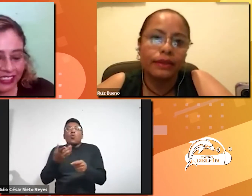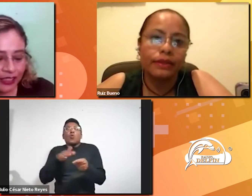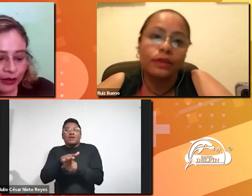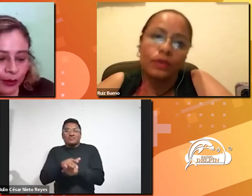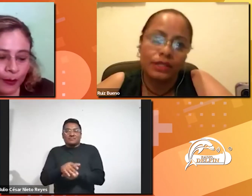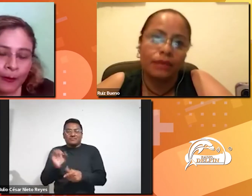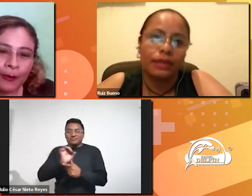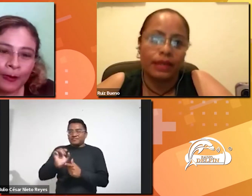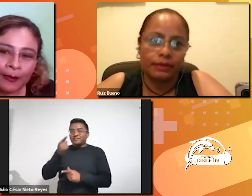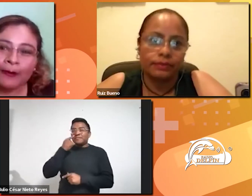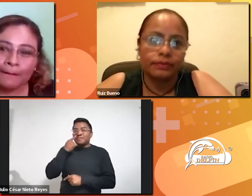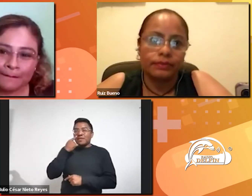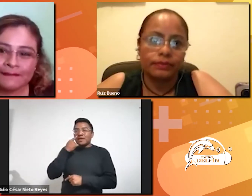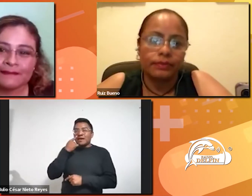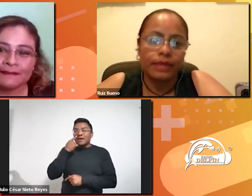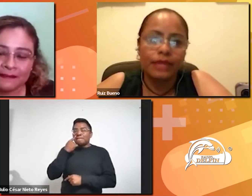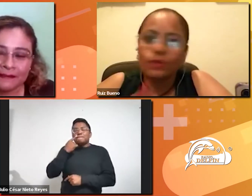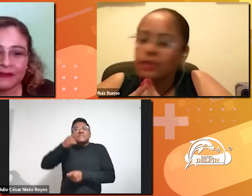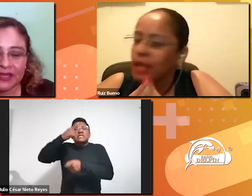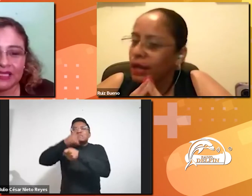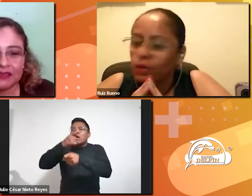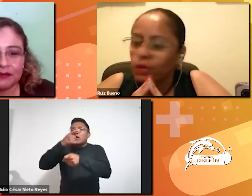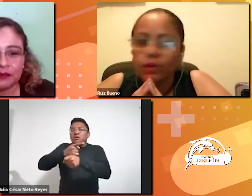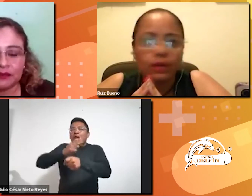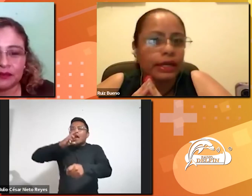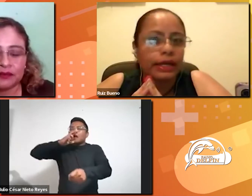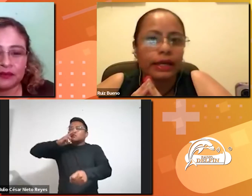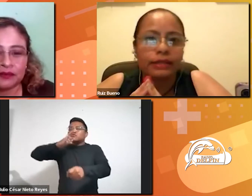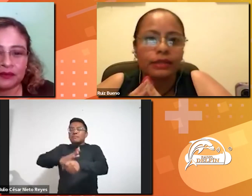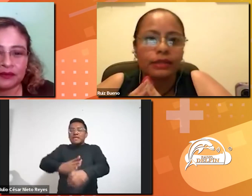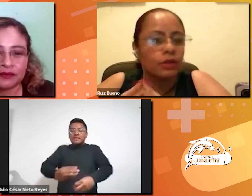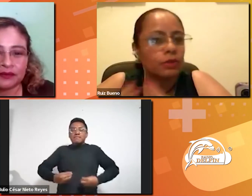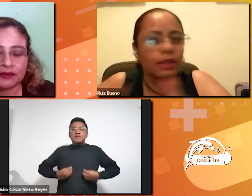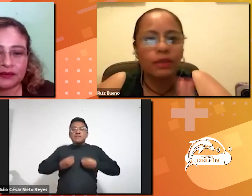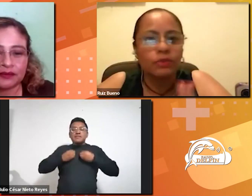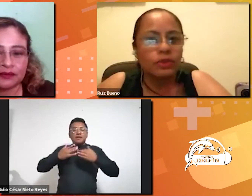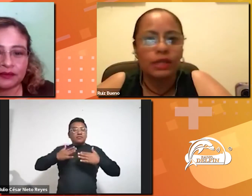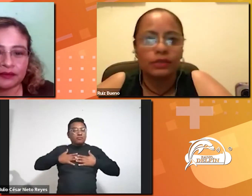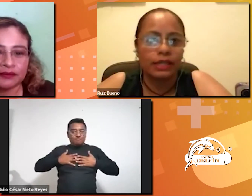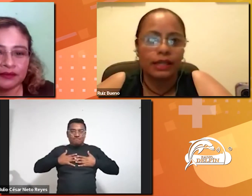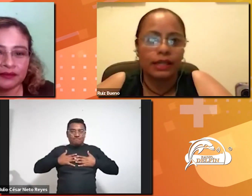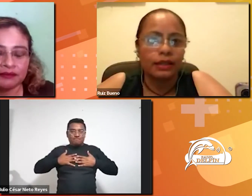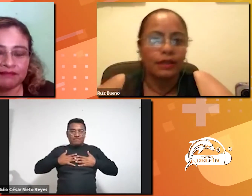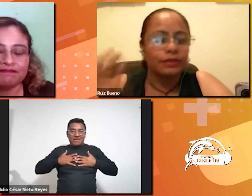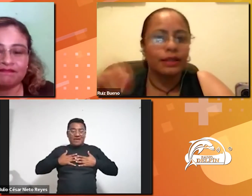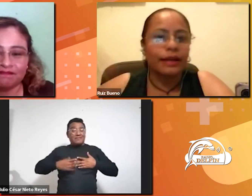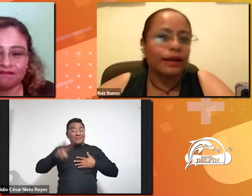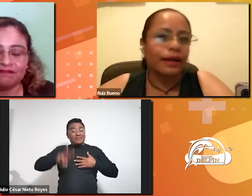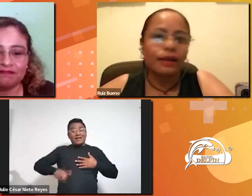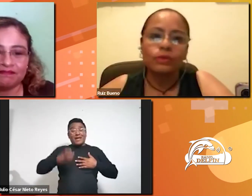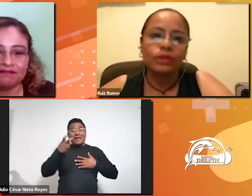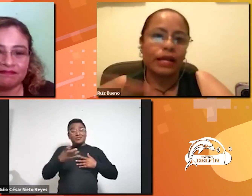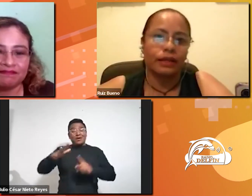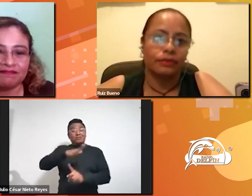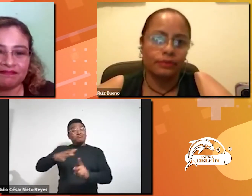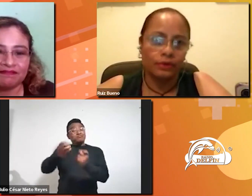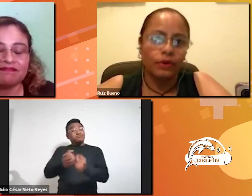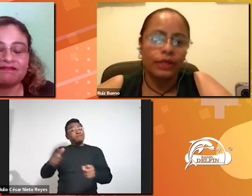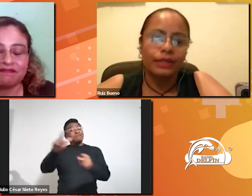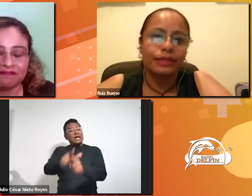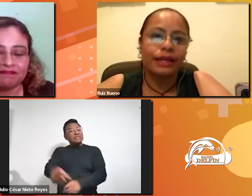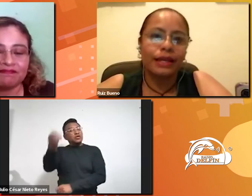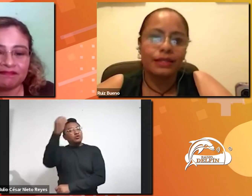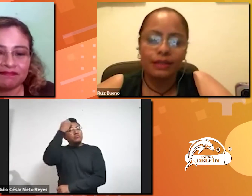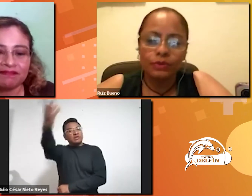responsabilidad de nuestra vida. Eso es algo que se nos ha olvidado mucho en la sociedad. Se la recargamos a alguien,